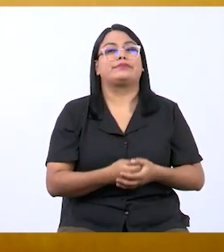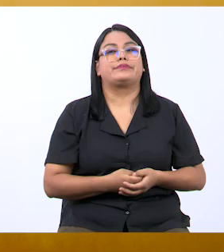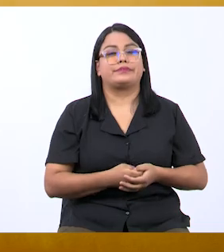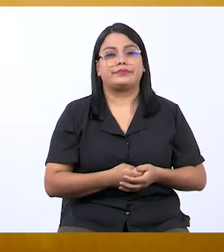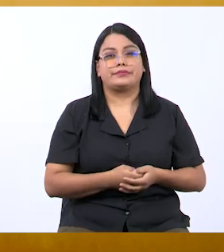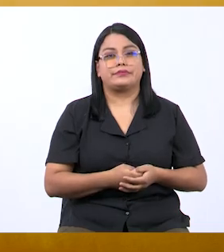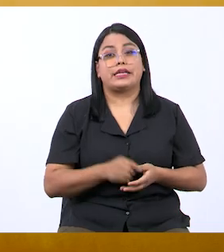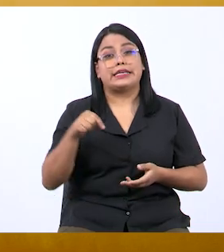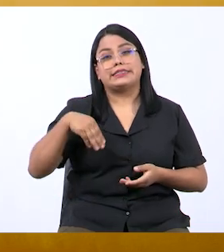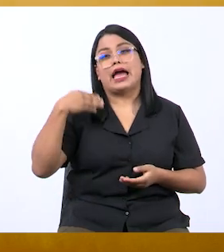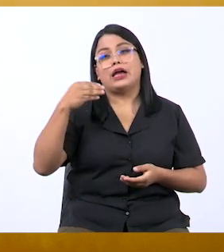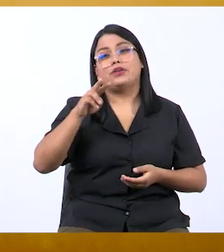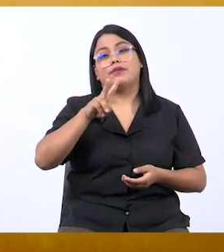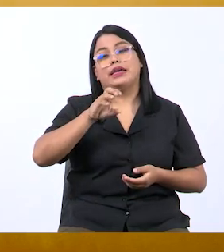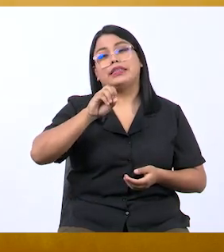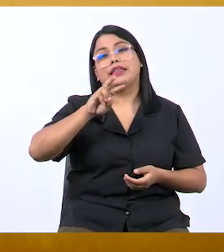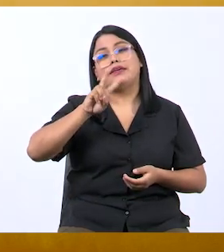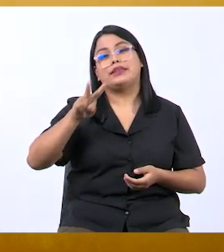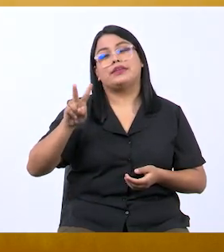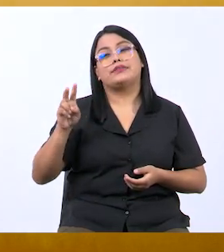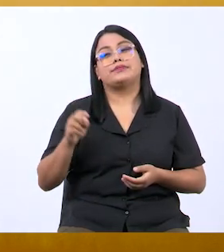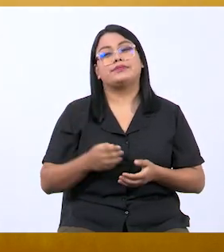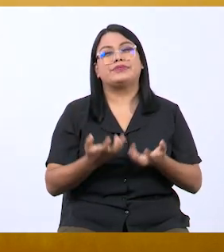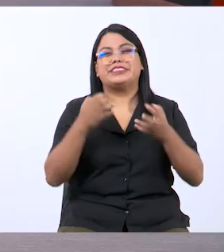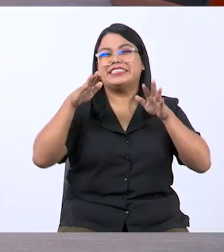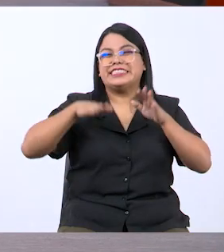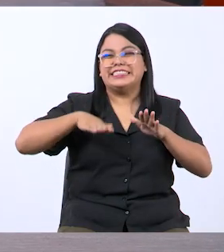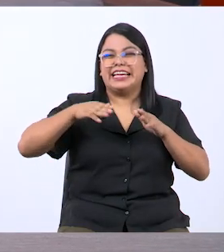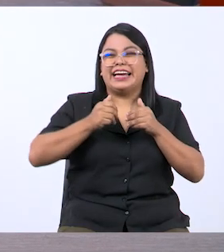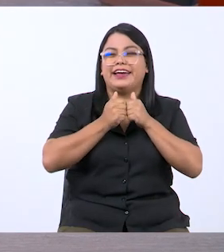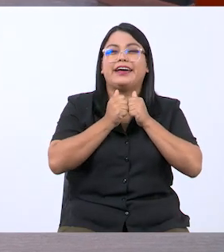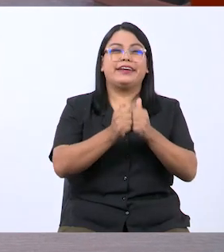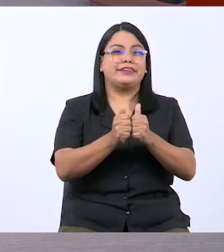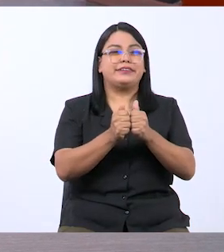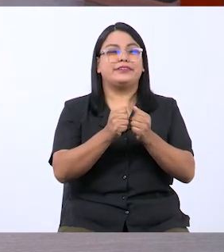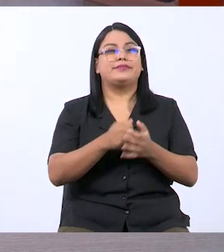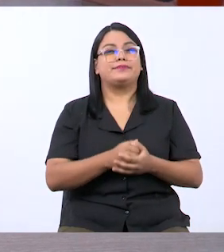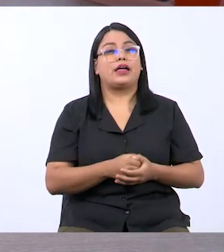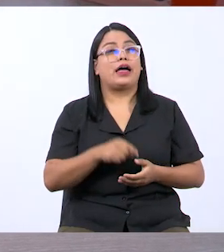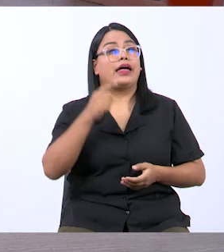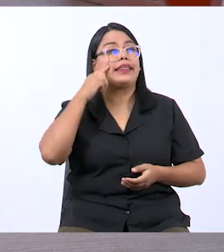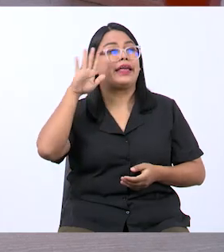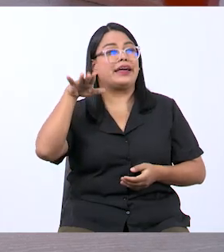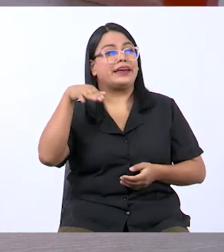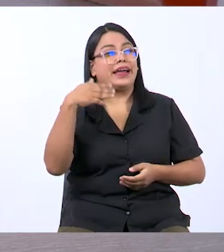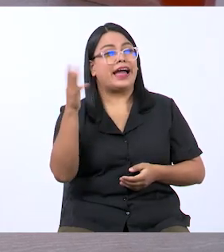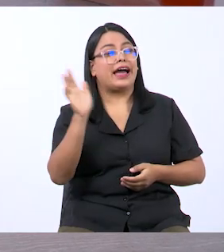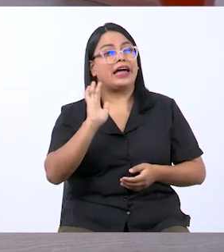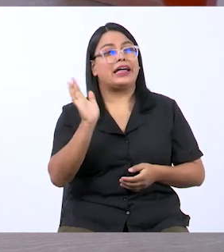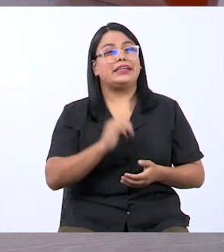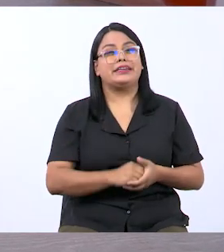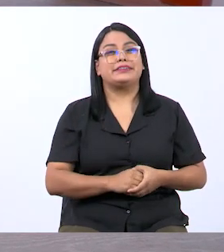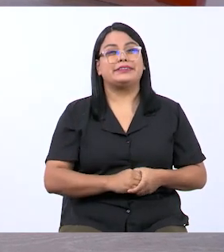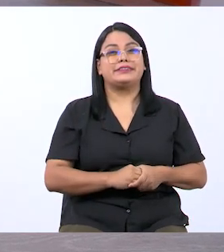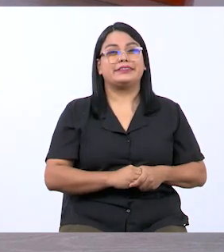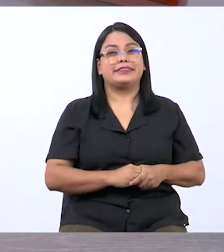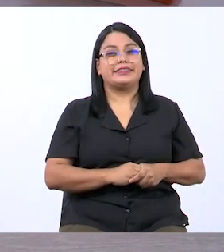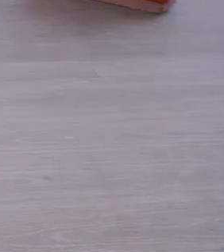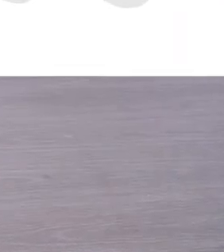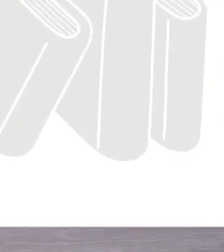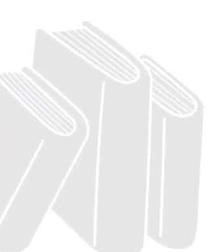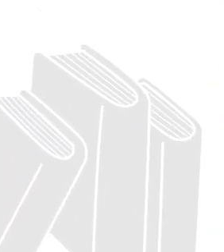disposición desde este año 2022. Gracias. Muchas gracias por acompañarnos. Nos vemos en la próxima.